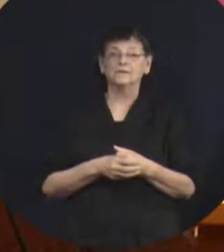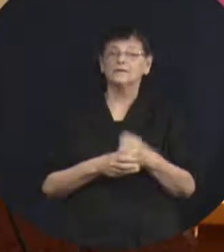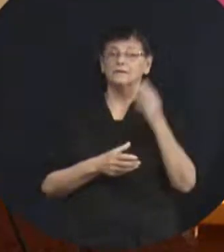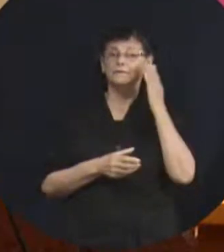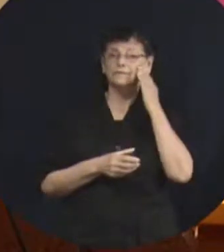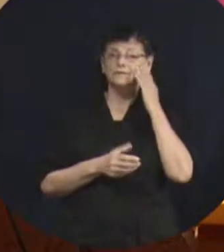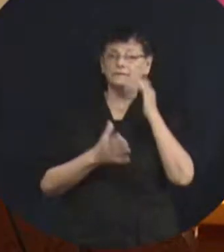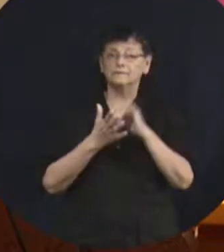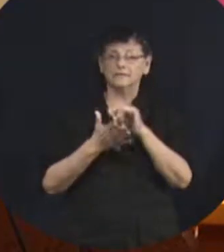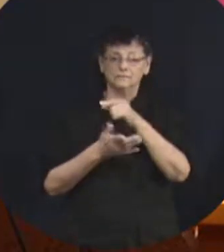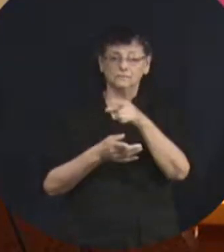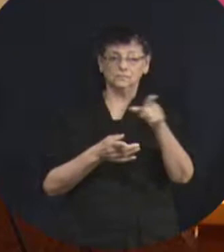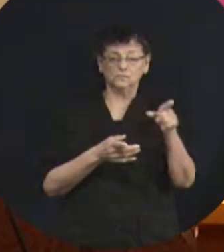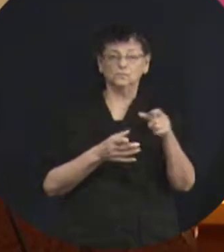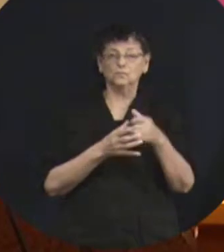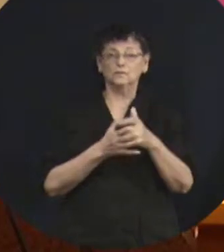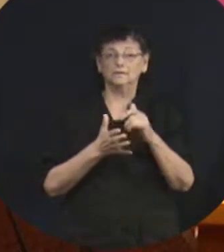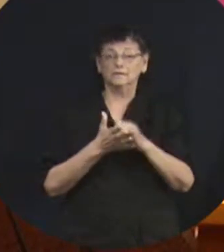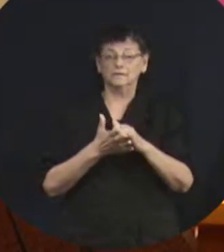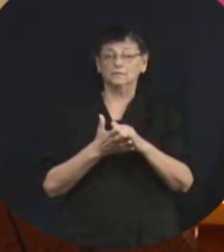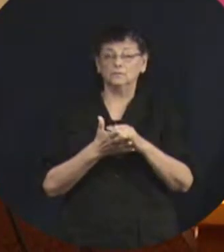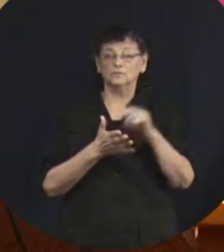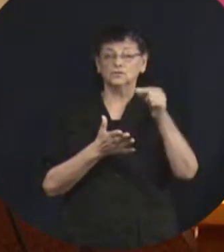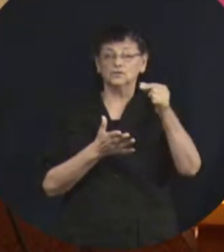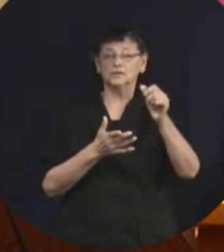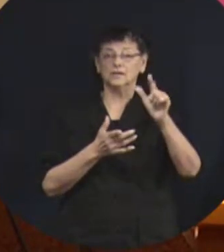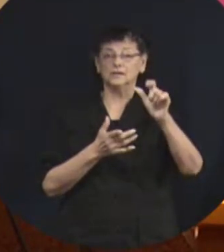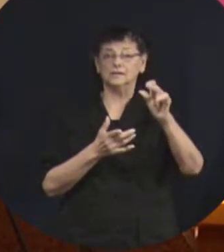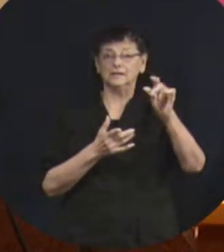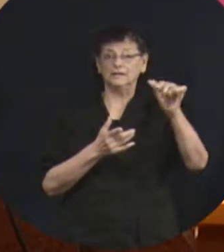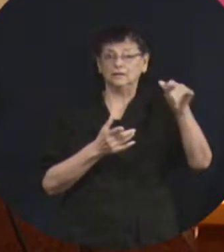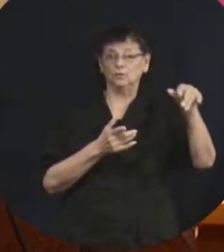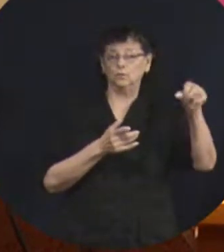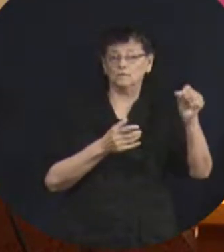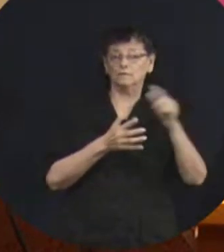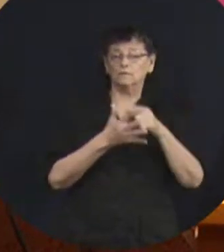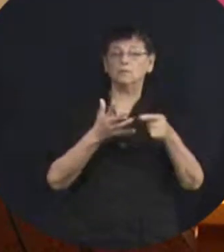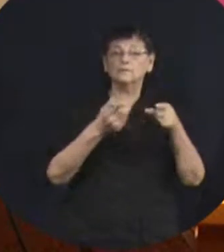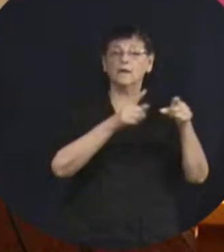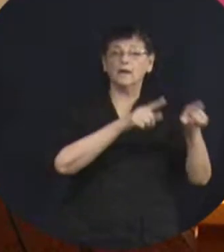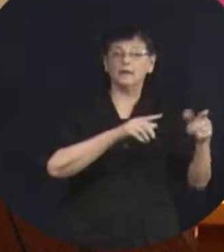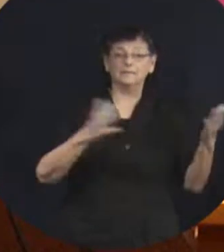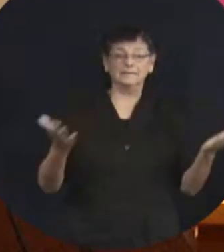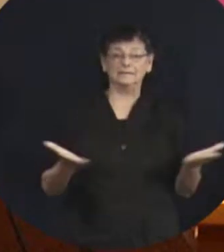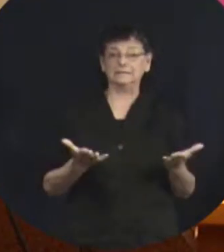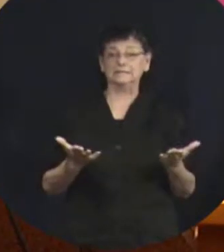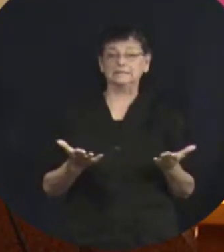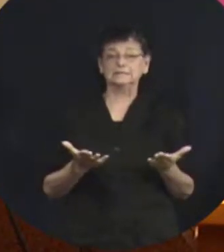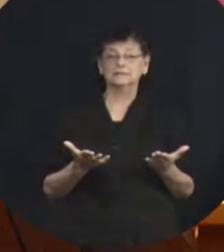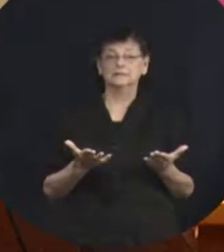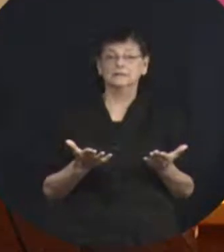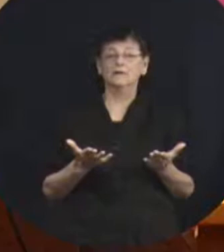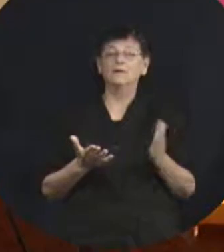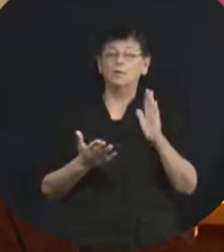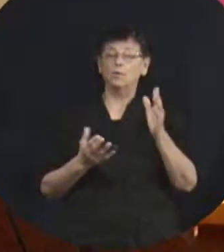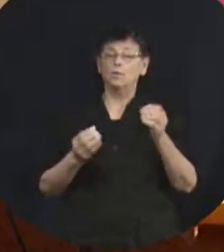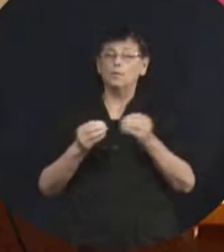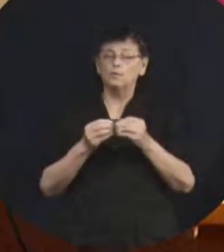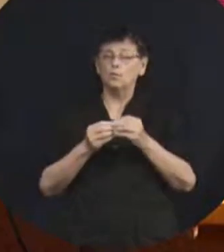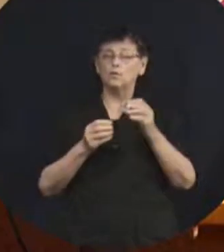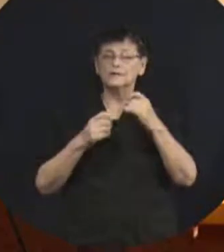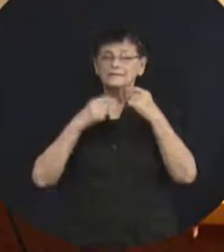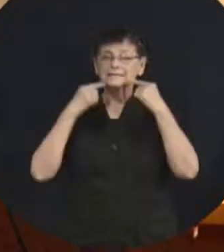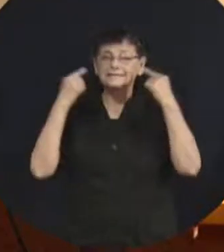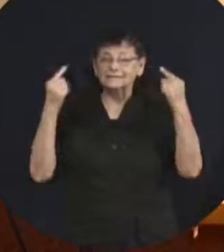¿Piensan ustedes que aquellos galileos, porque les sucedió esto, eran más